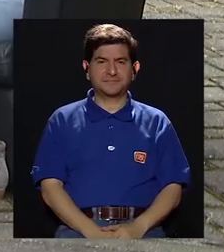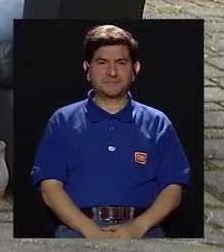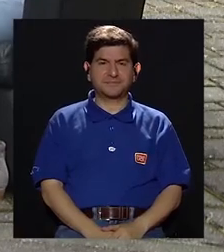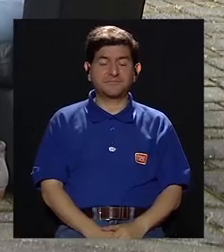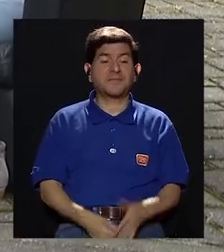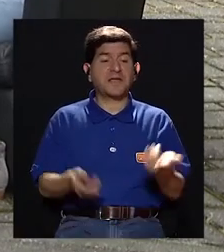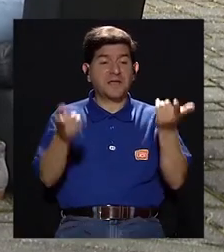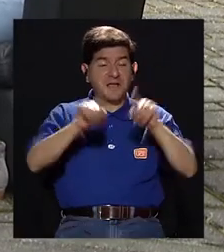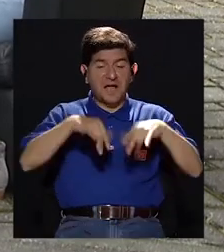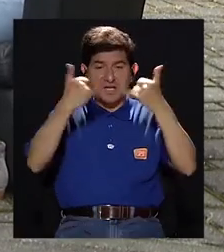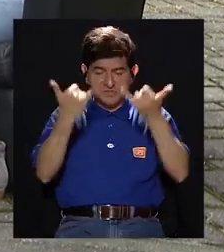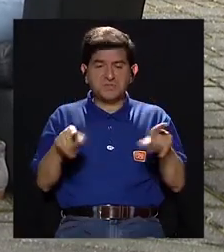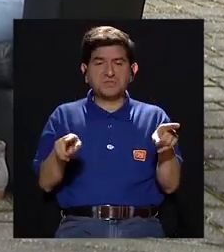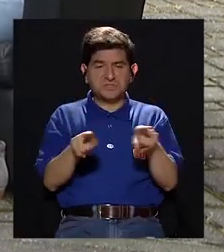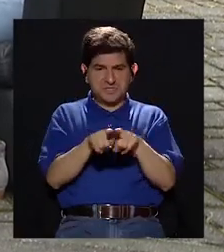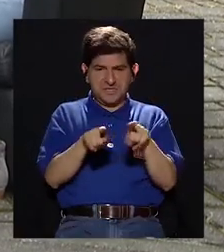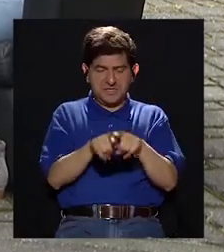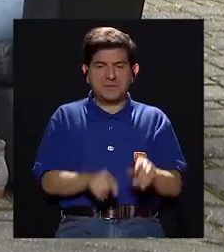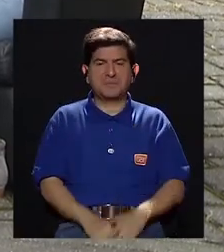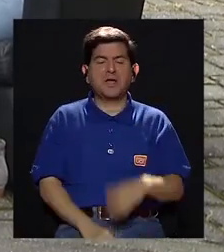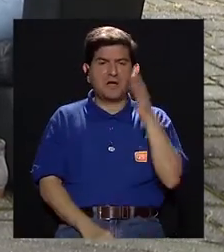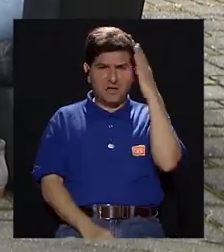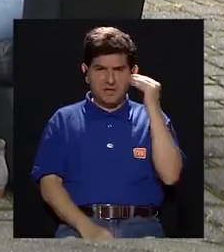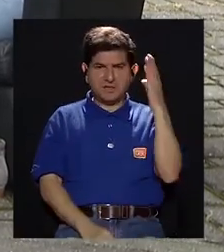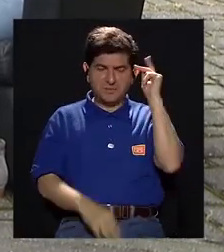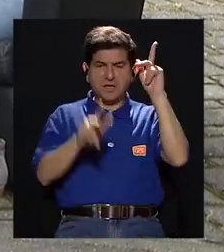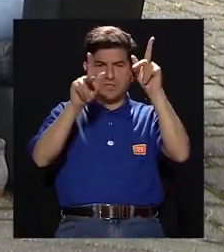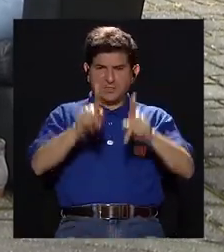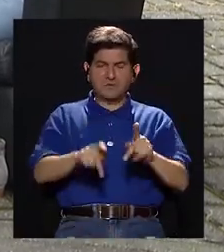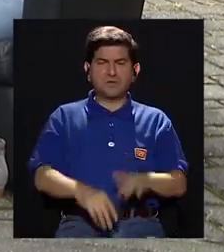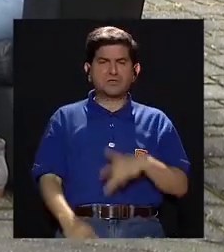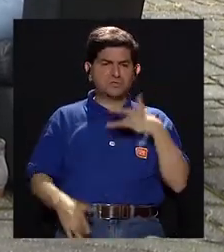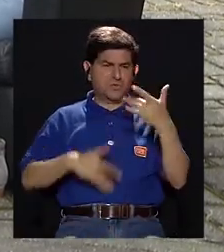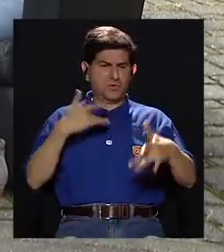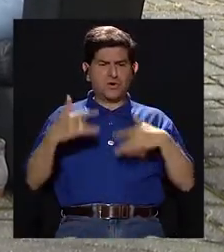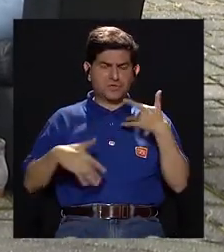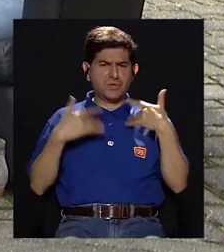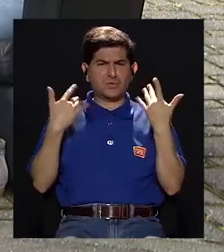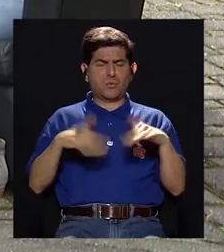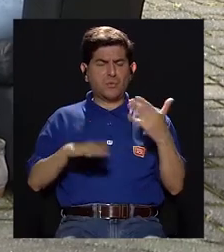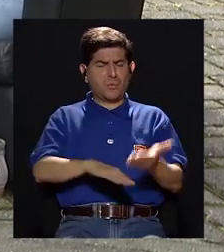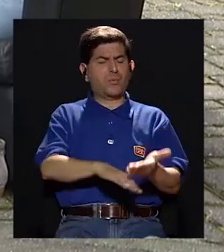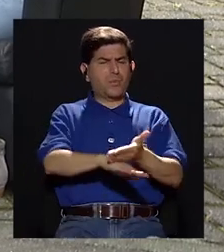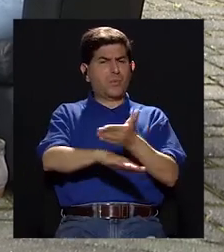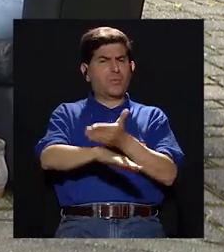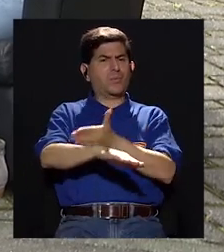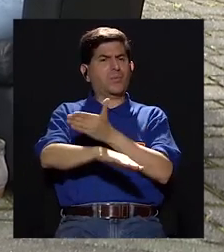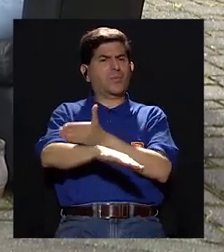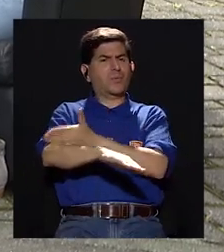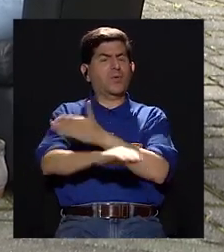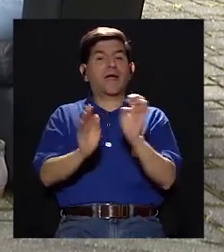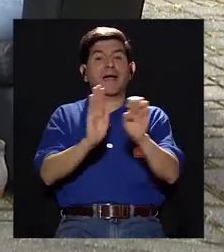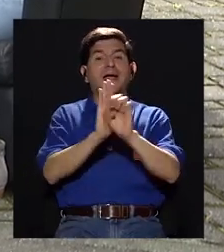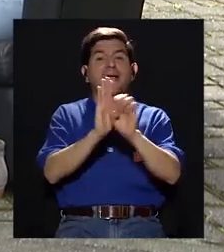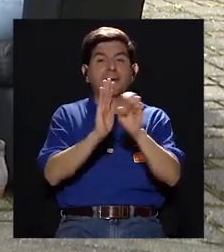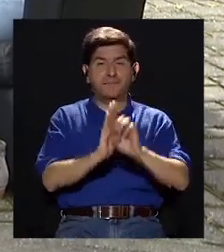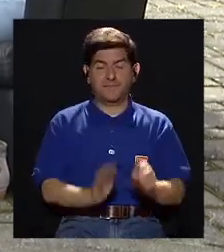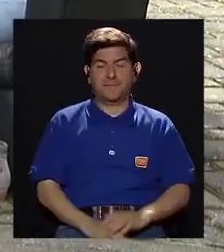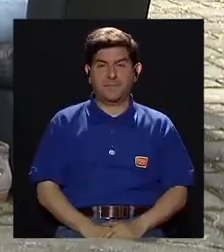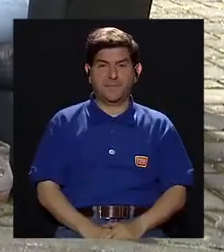Ha habido muchos casos ya también de experiencias de las personas que han sentido muchísima mejoría en, por